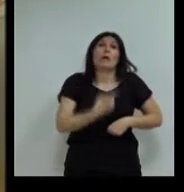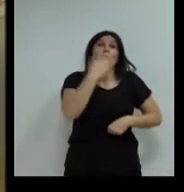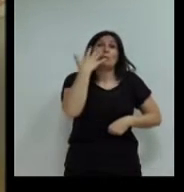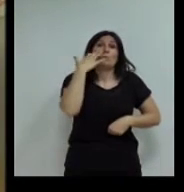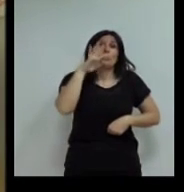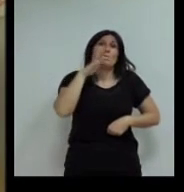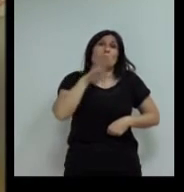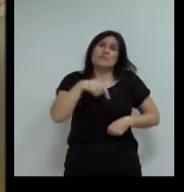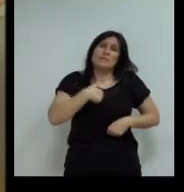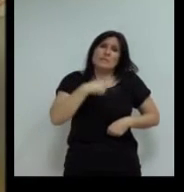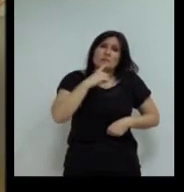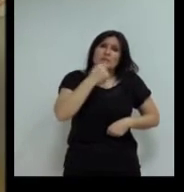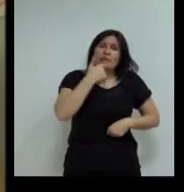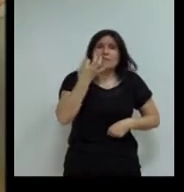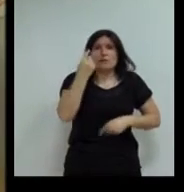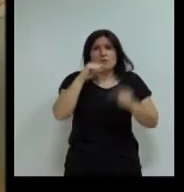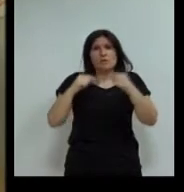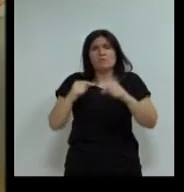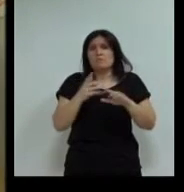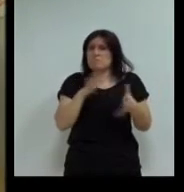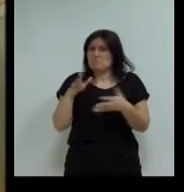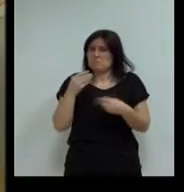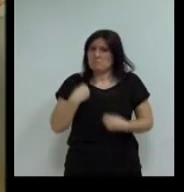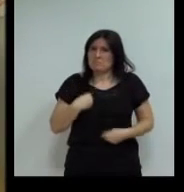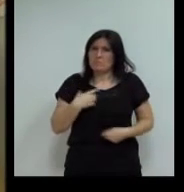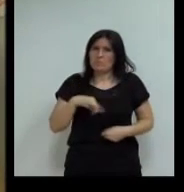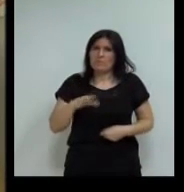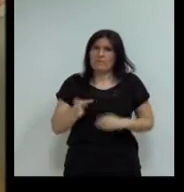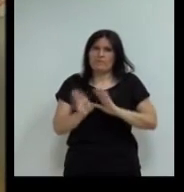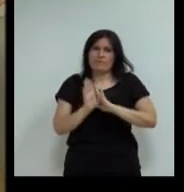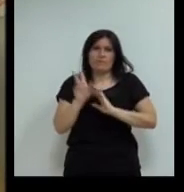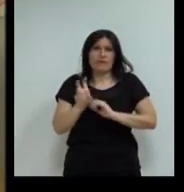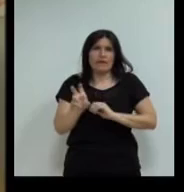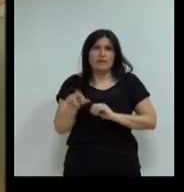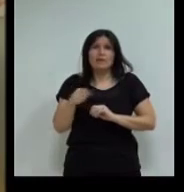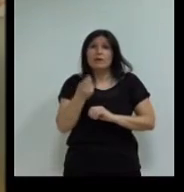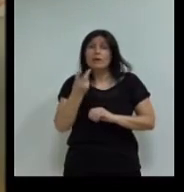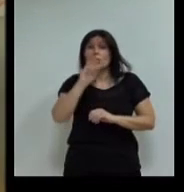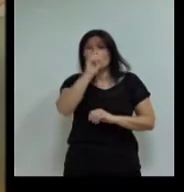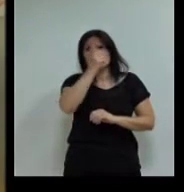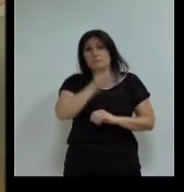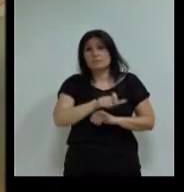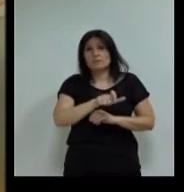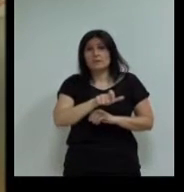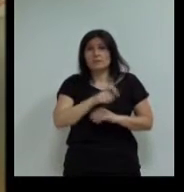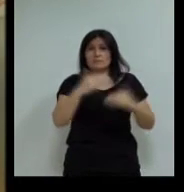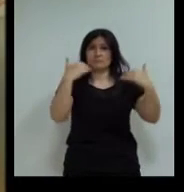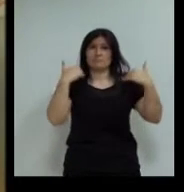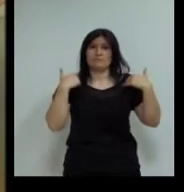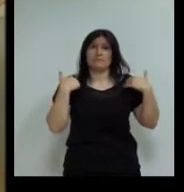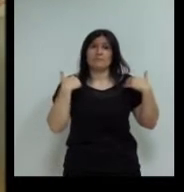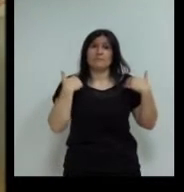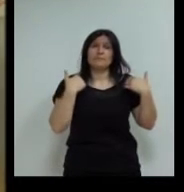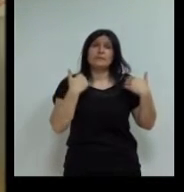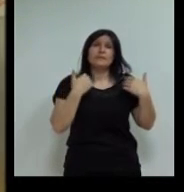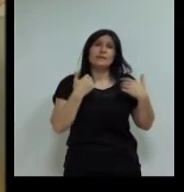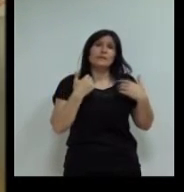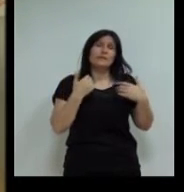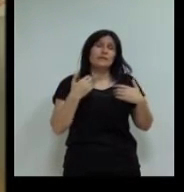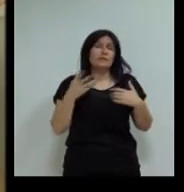resiste, pues hay que corregirlo. Y luego la otra persona pues se encarga de sintetizar con un sintetizador de voz